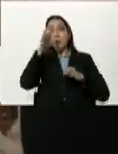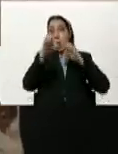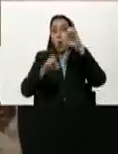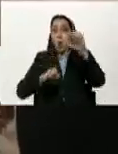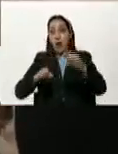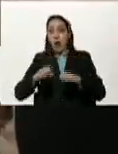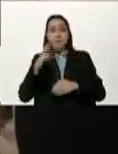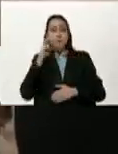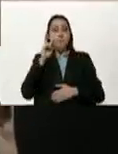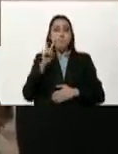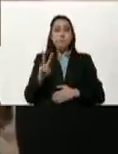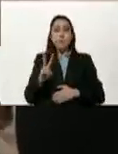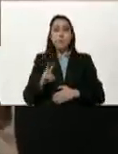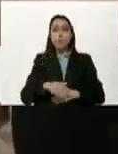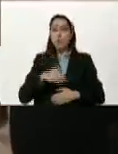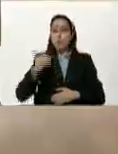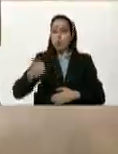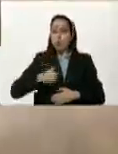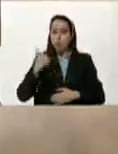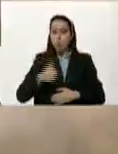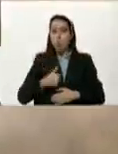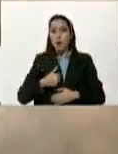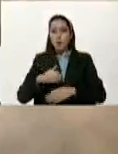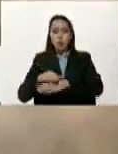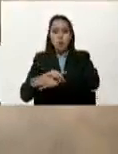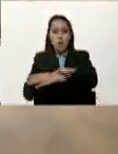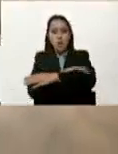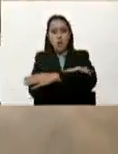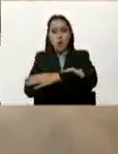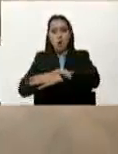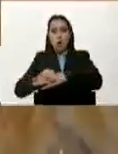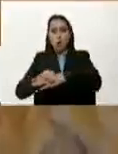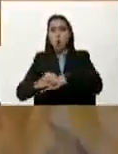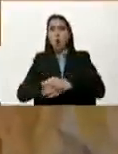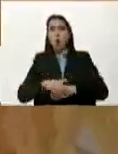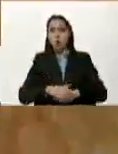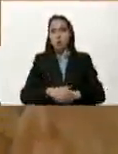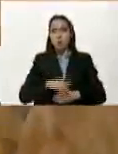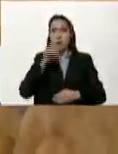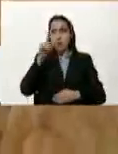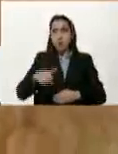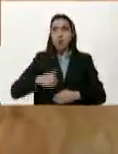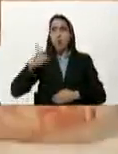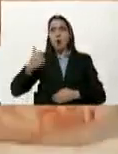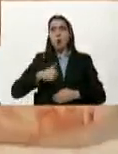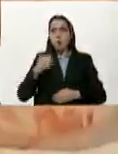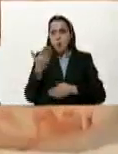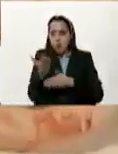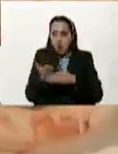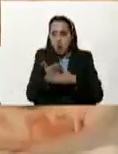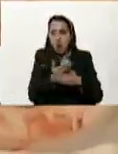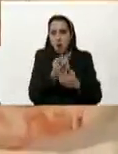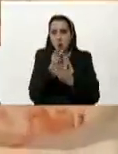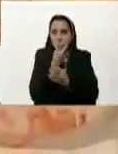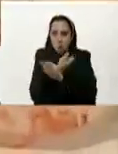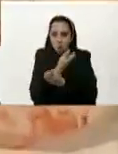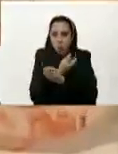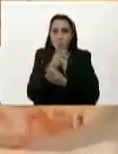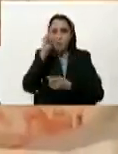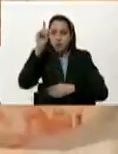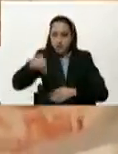hemos visto aprovechamiento del cuero el aprovechamiento de la sangre aprovechamiento de la grasa de los huesos